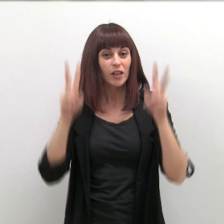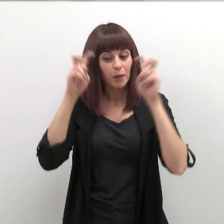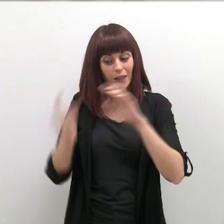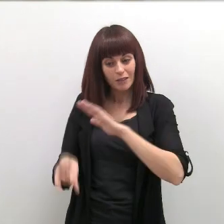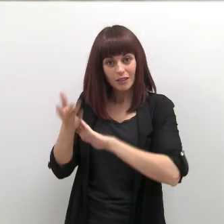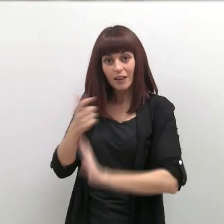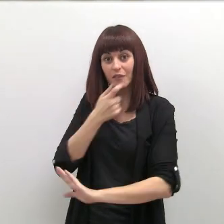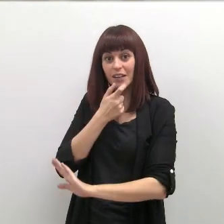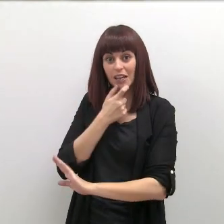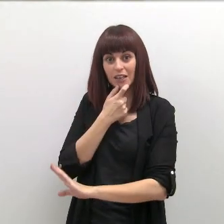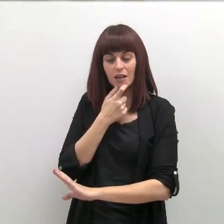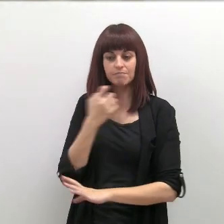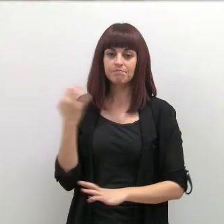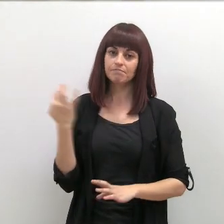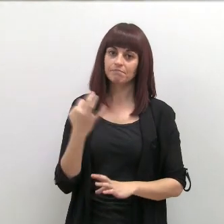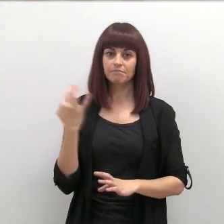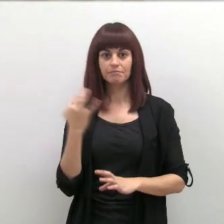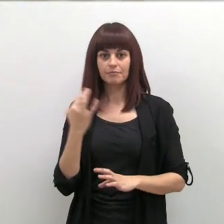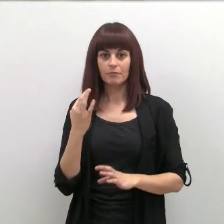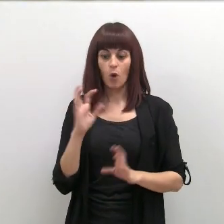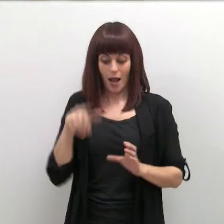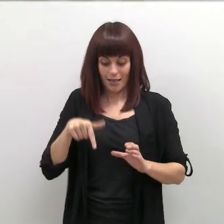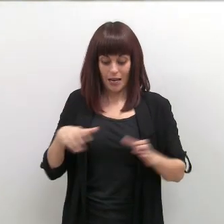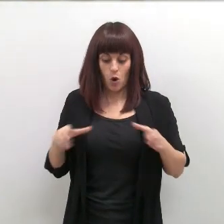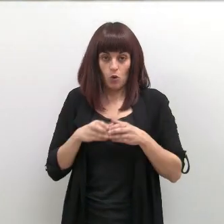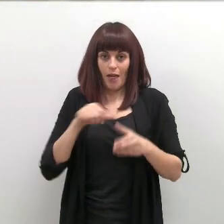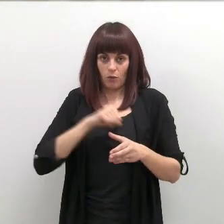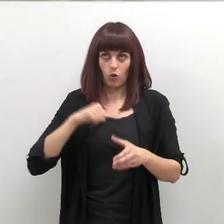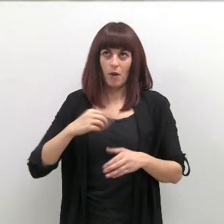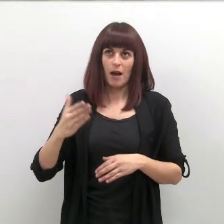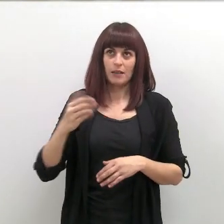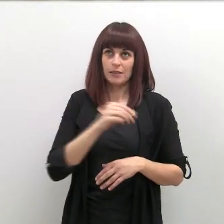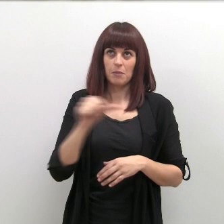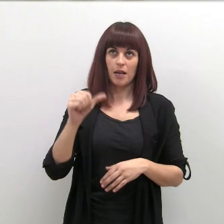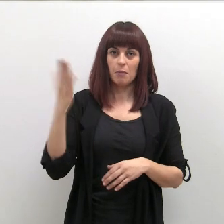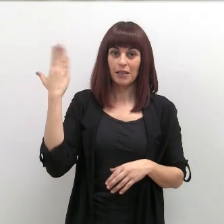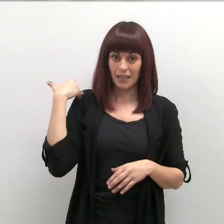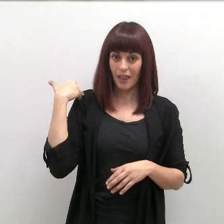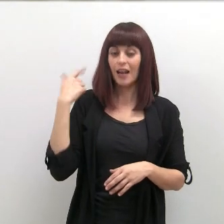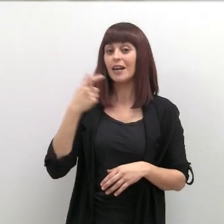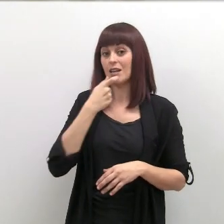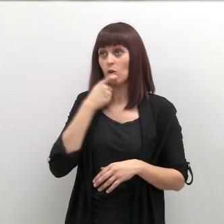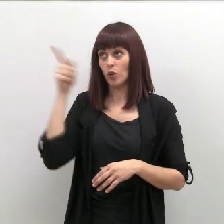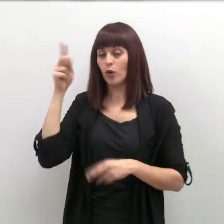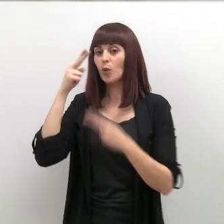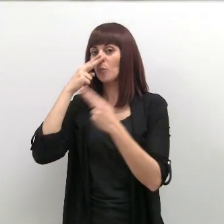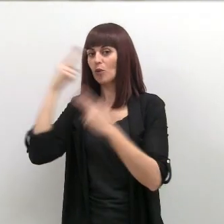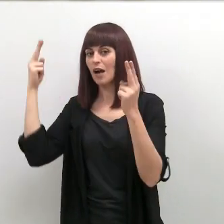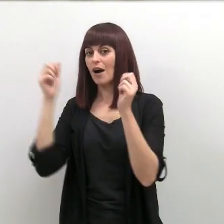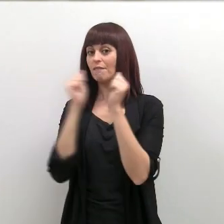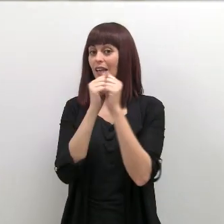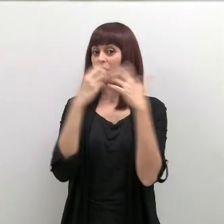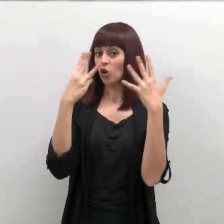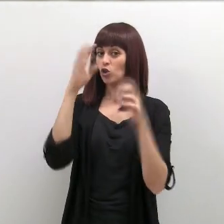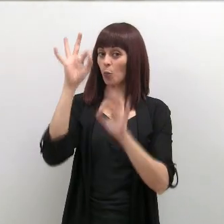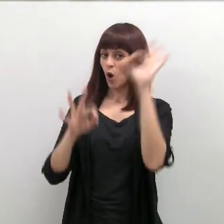británica hay que relativizarla en la comunidad autónoma. O sea, la semana pasada el Reino Unido publicaba que el 28% de